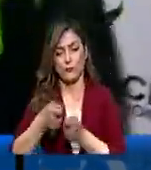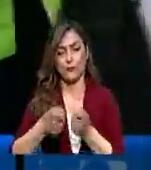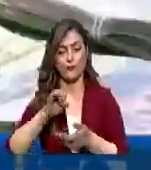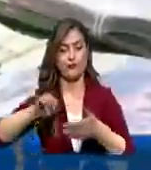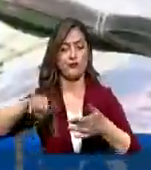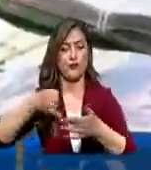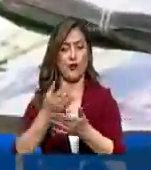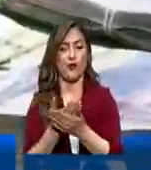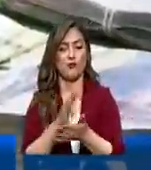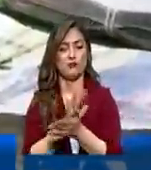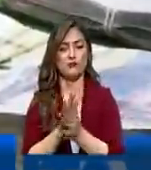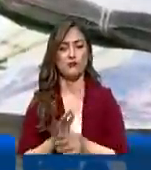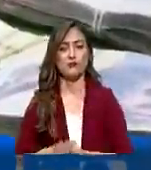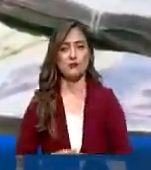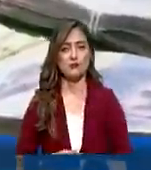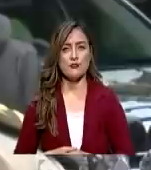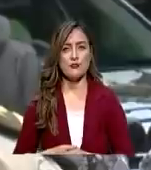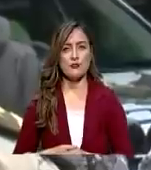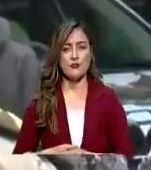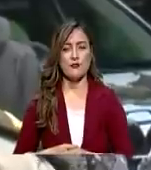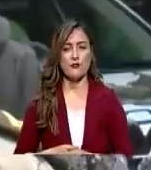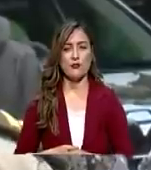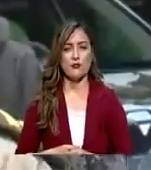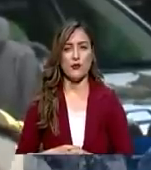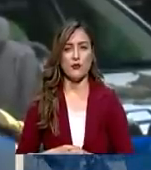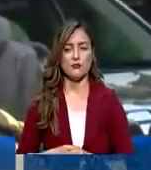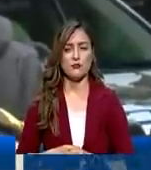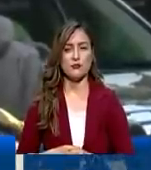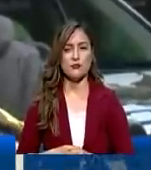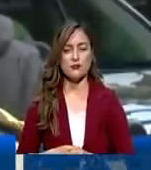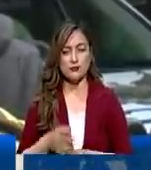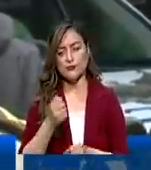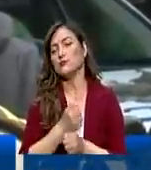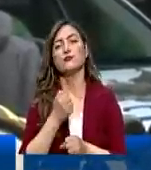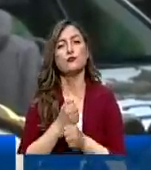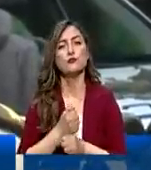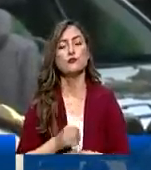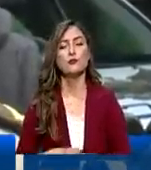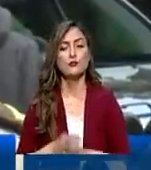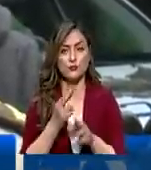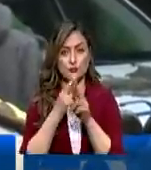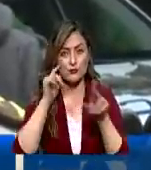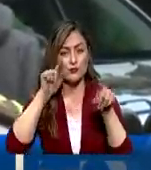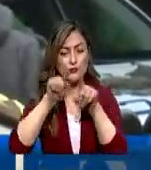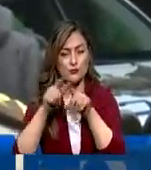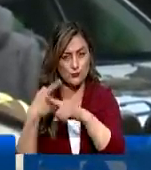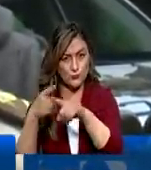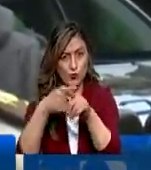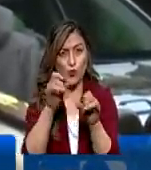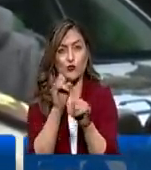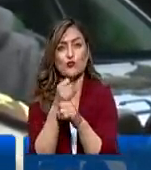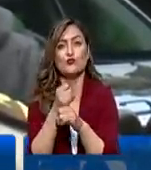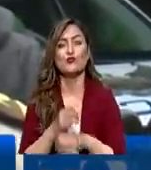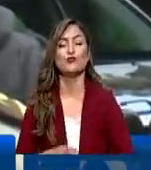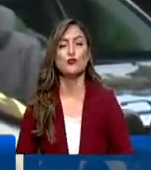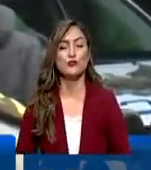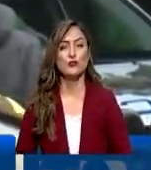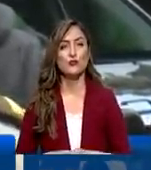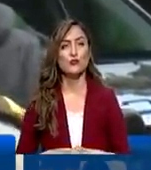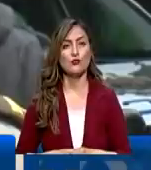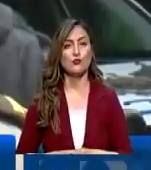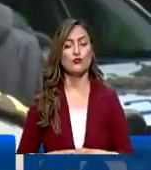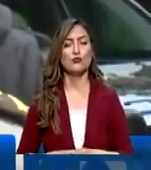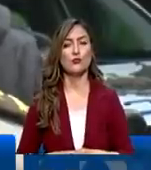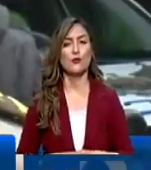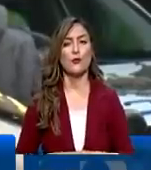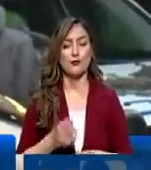fueron justificados por su propietario. Los buenos resultados y el trabajo mancomunado con las diferentes instituciones y también el trabajo